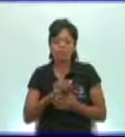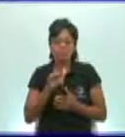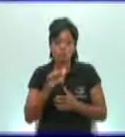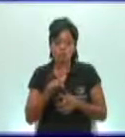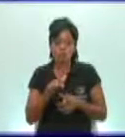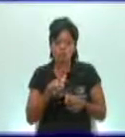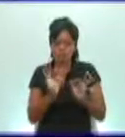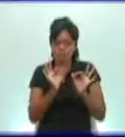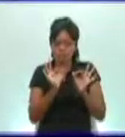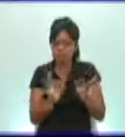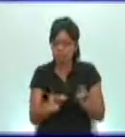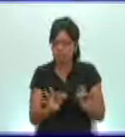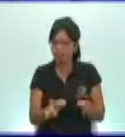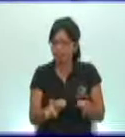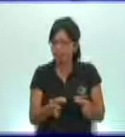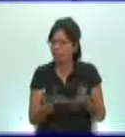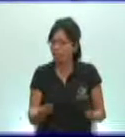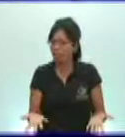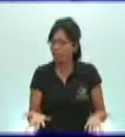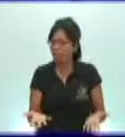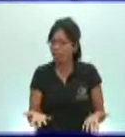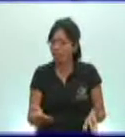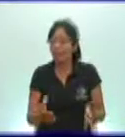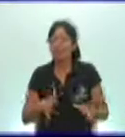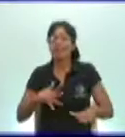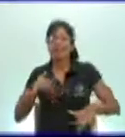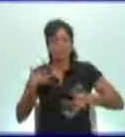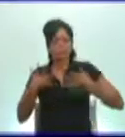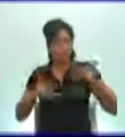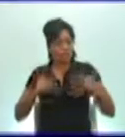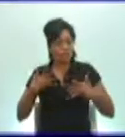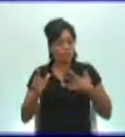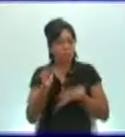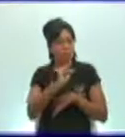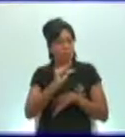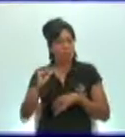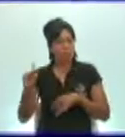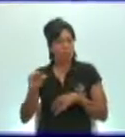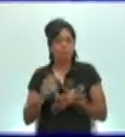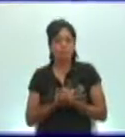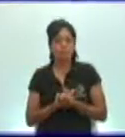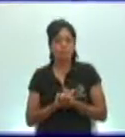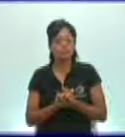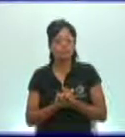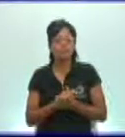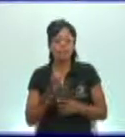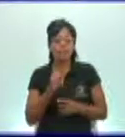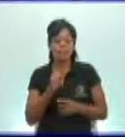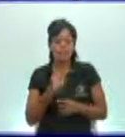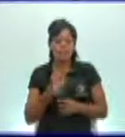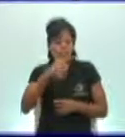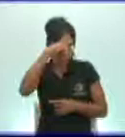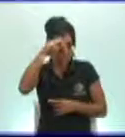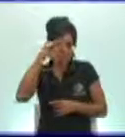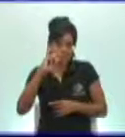afirmando la actividad o la oración. Y cuando ese sí no tiene tilde,